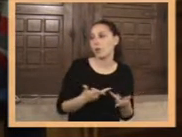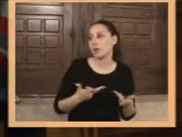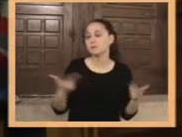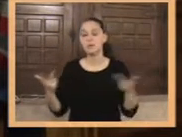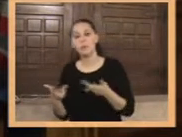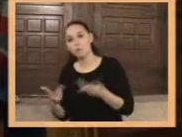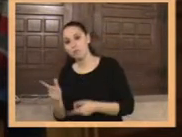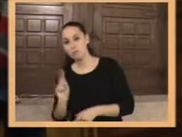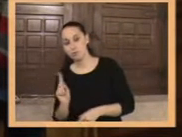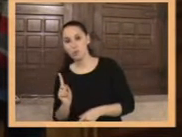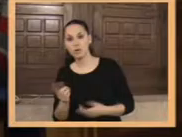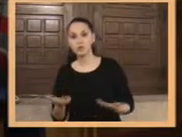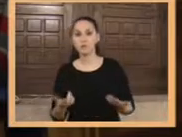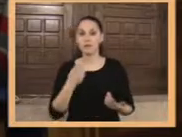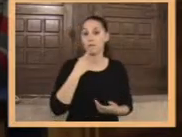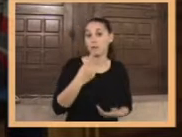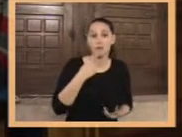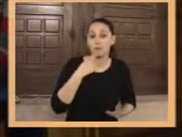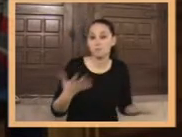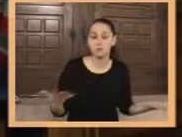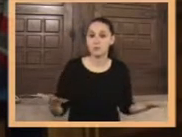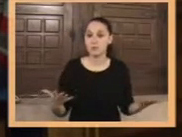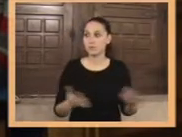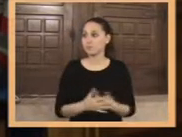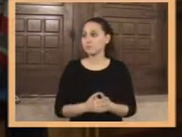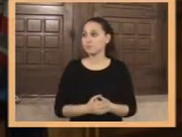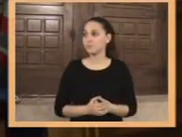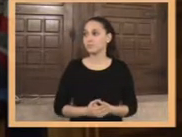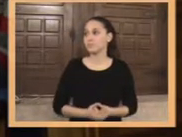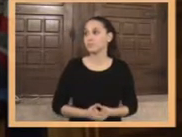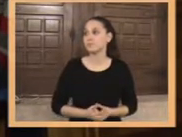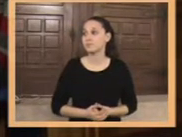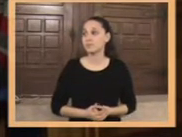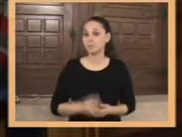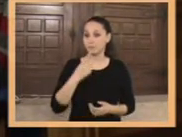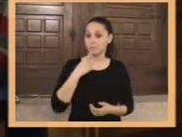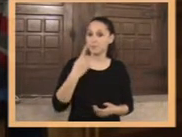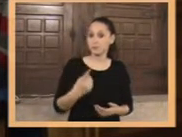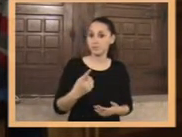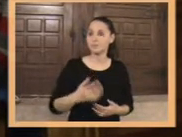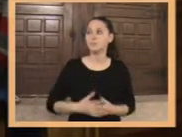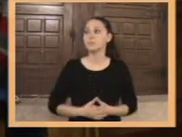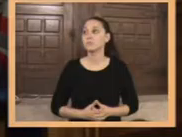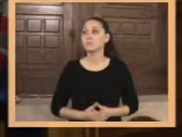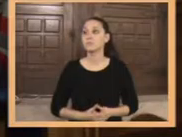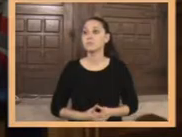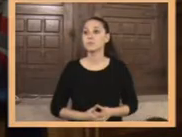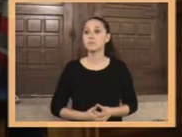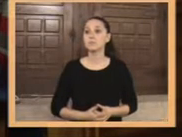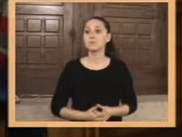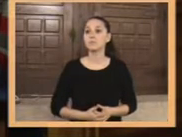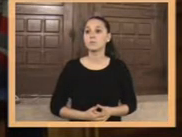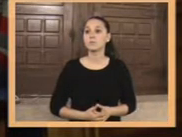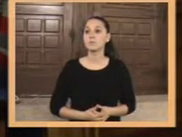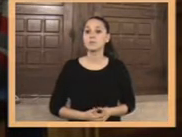no tengo problema. Dígalo usted. No, pero que no es una cuestión de, señor alcalde, de venga, dígalo o no dígalo. Le estoy diciendo, venga, vaya usted al grano. Voy